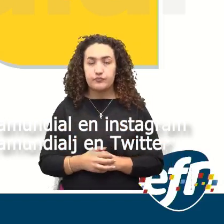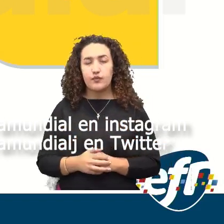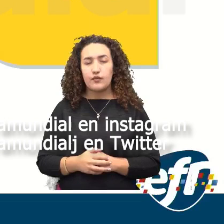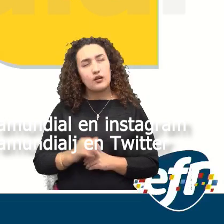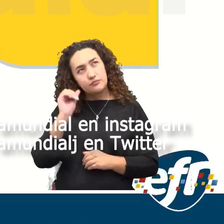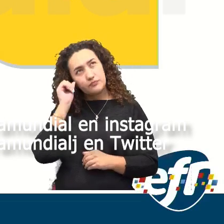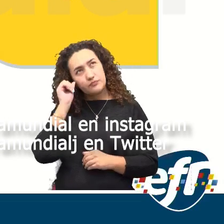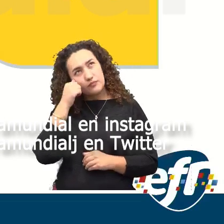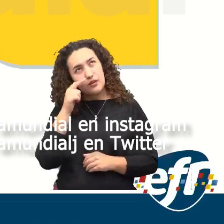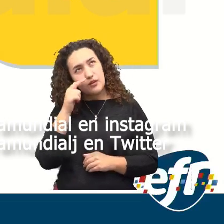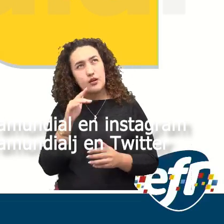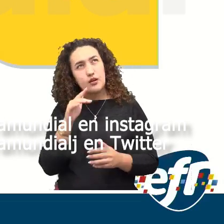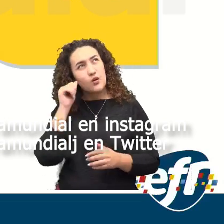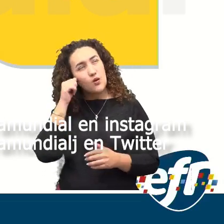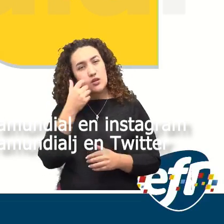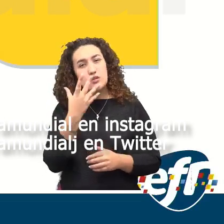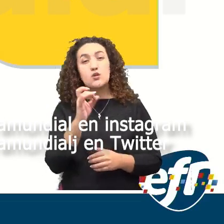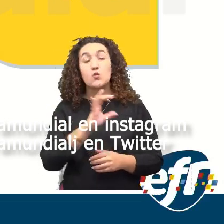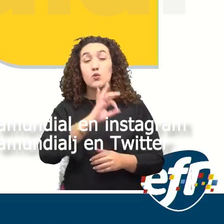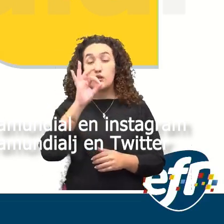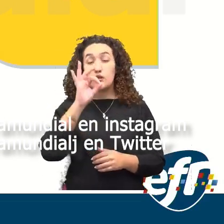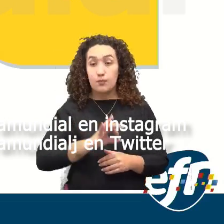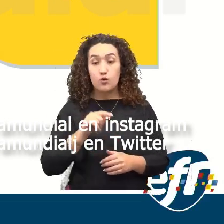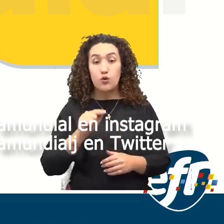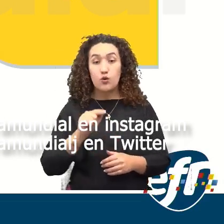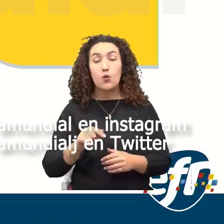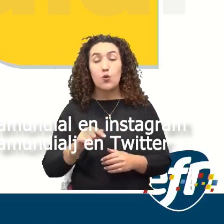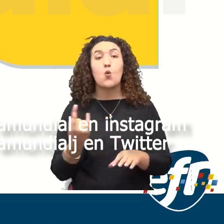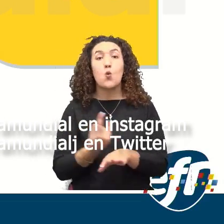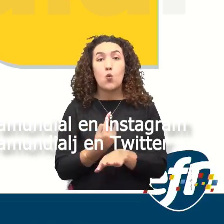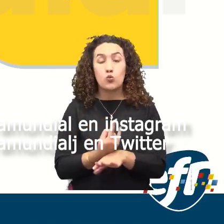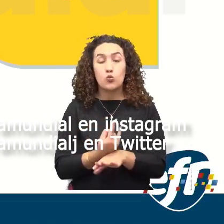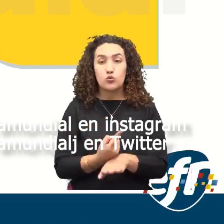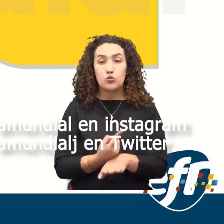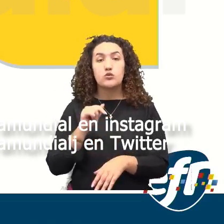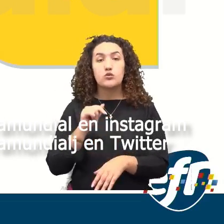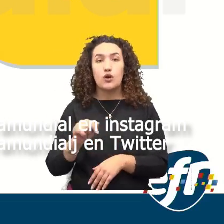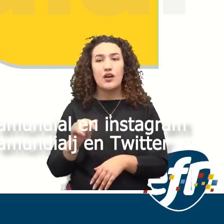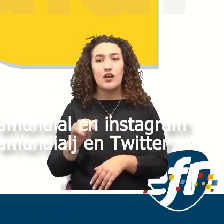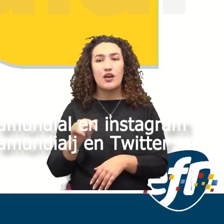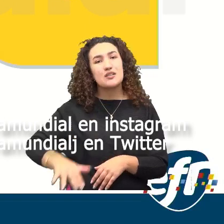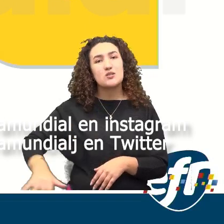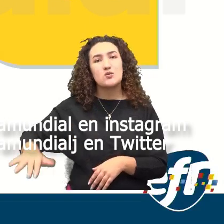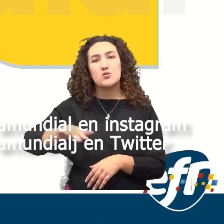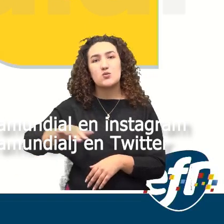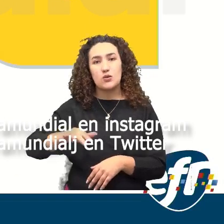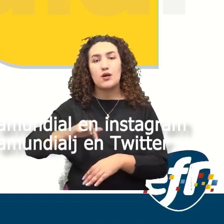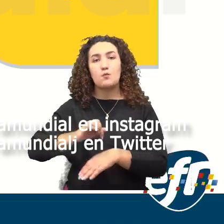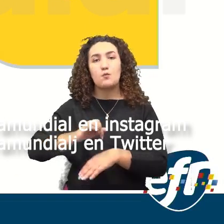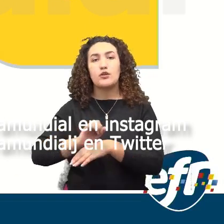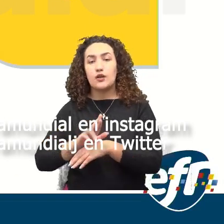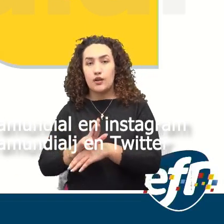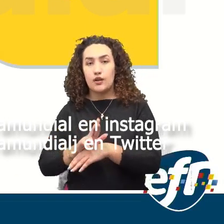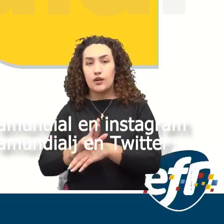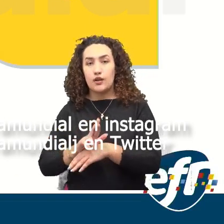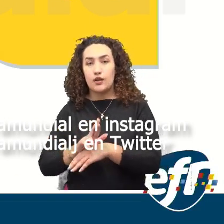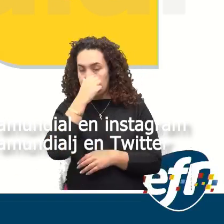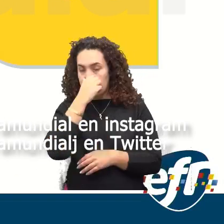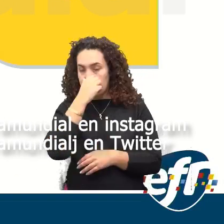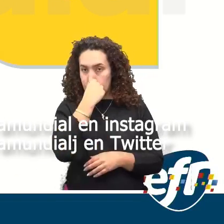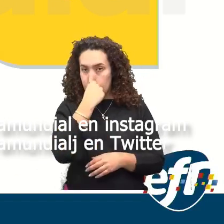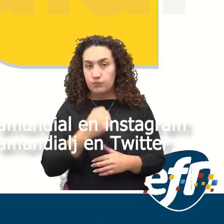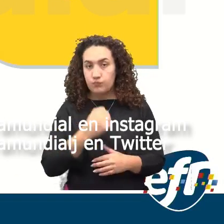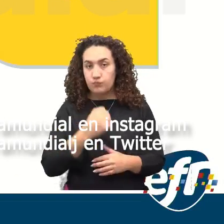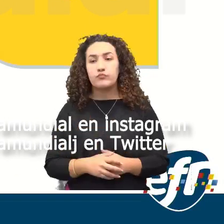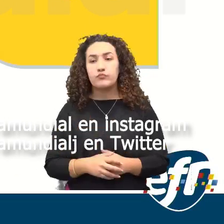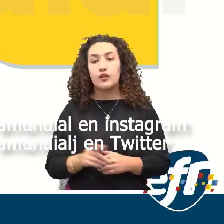memoria, como el 50% del combustible que llega a Bogotá hacia la zona de Puente Aranda, hace muchos años decidieron meterla al